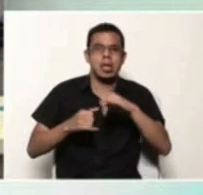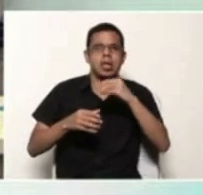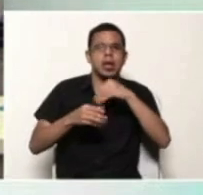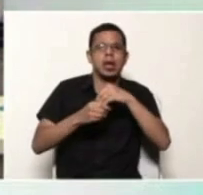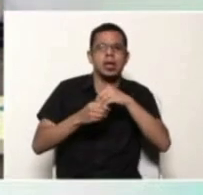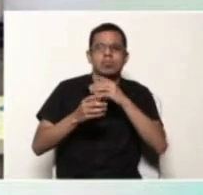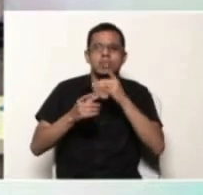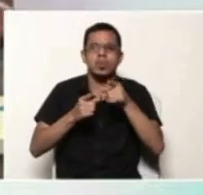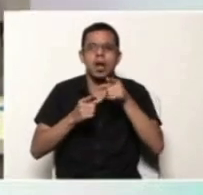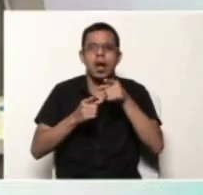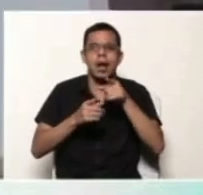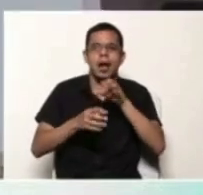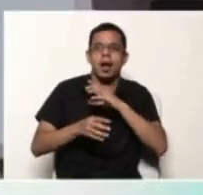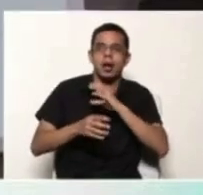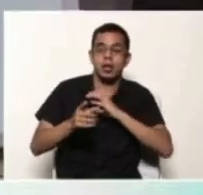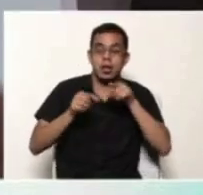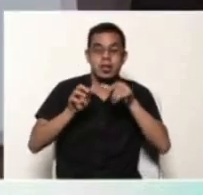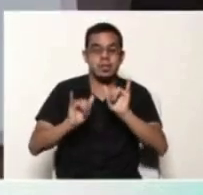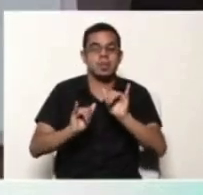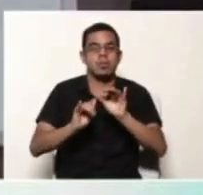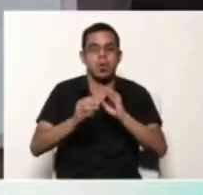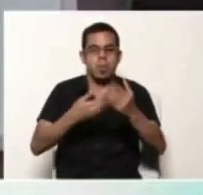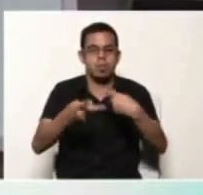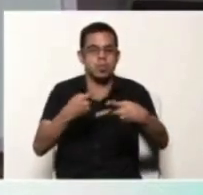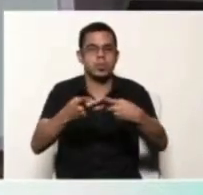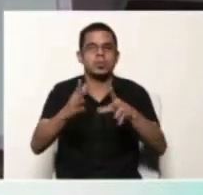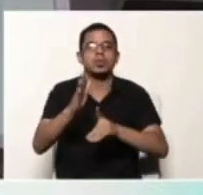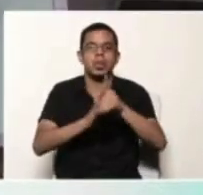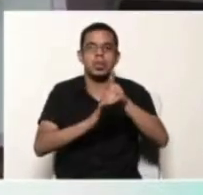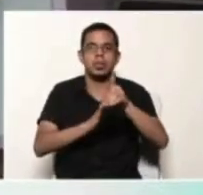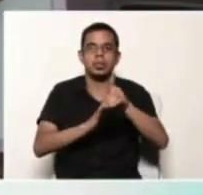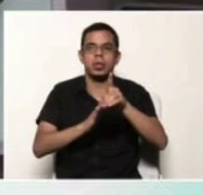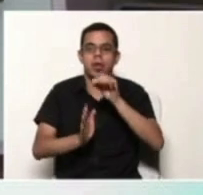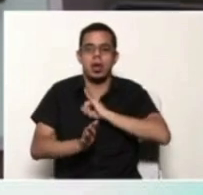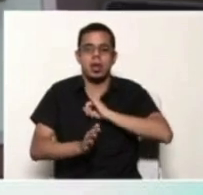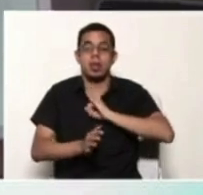y masculino.